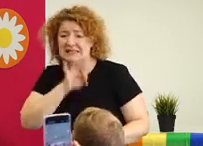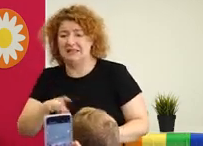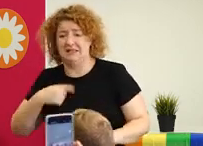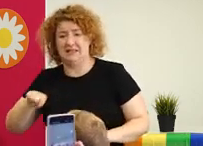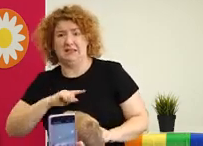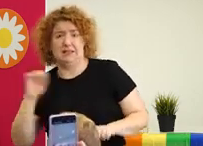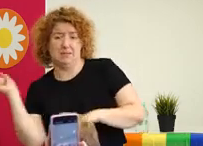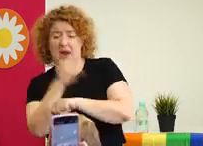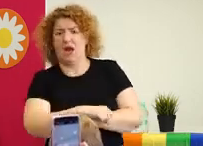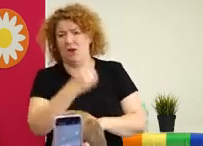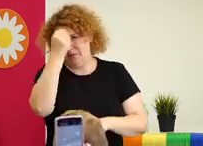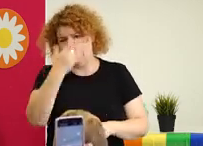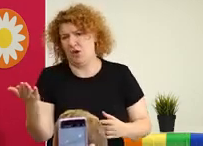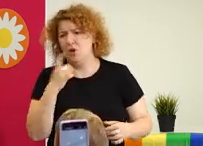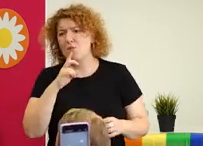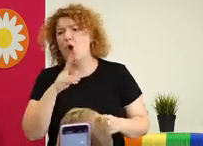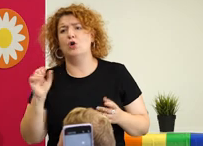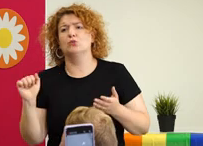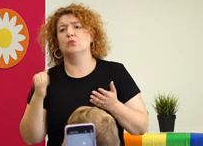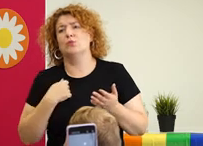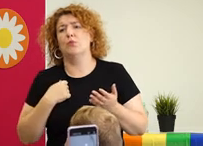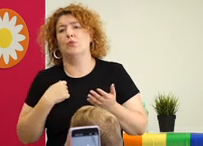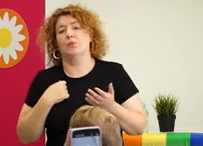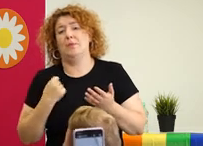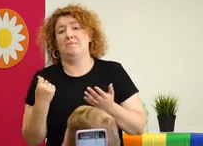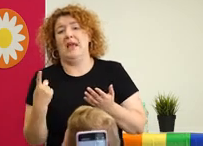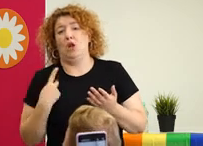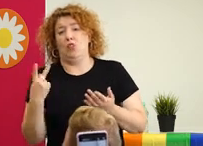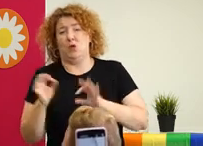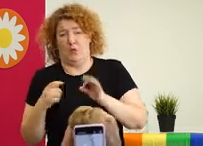2 por 1000, ¿cómo vamos a borrarlas?